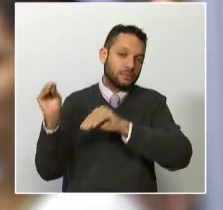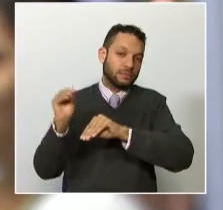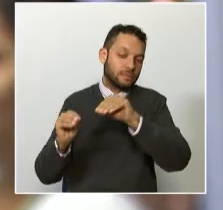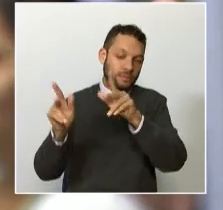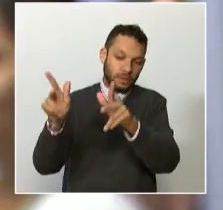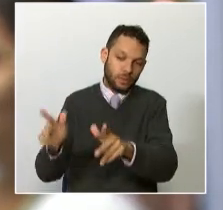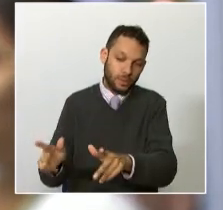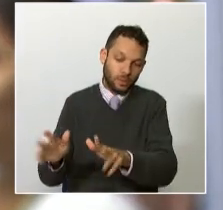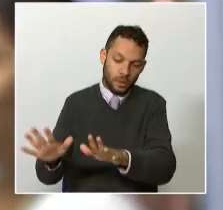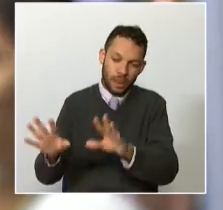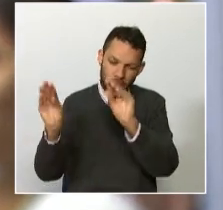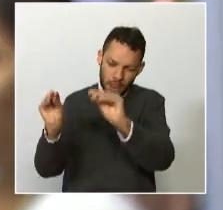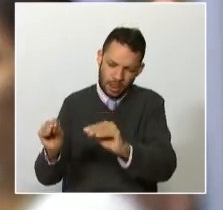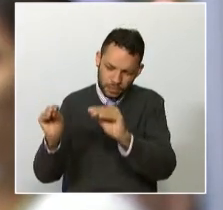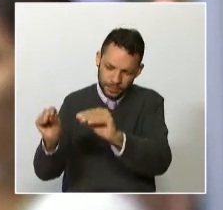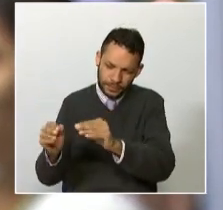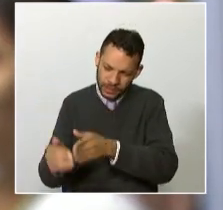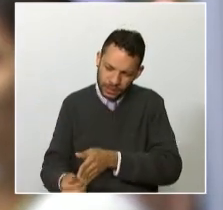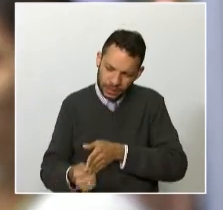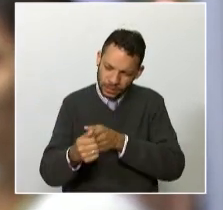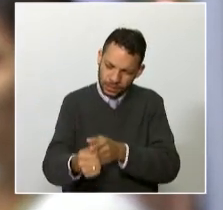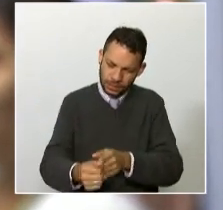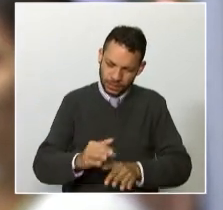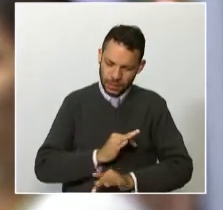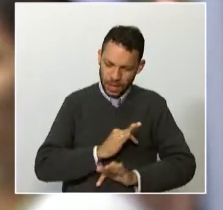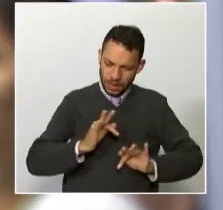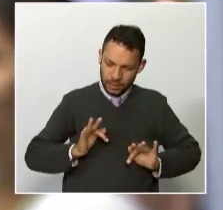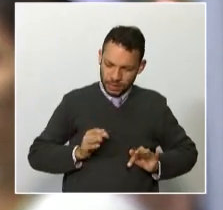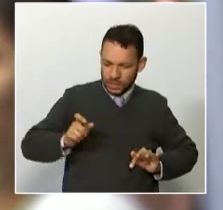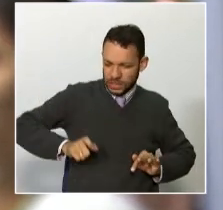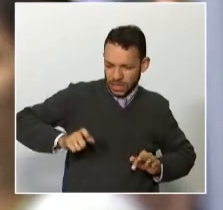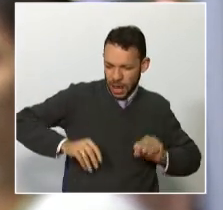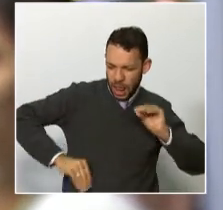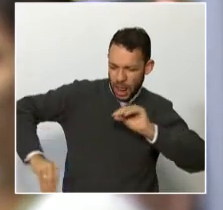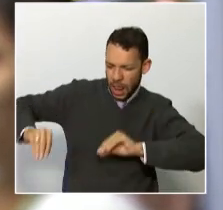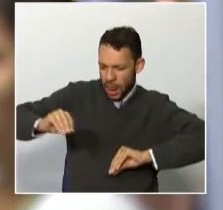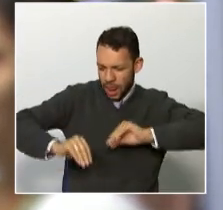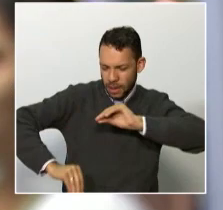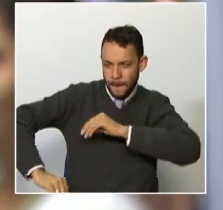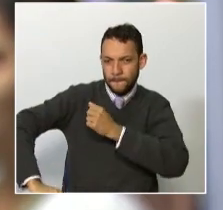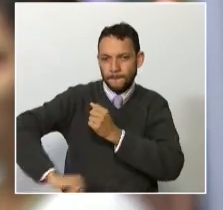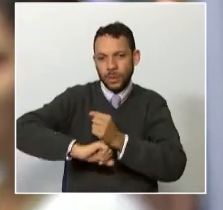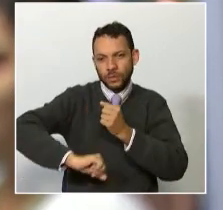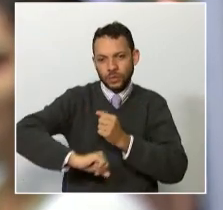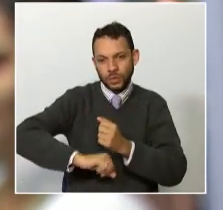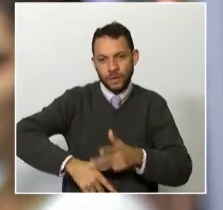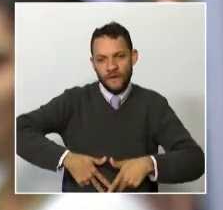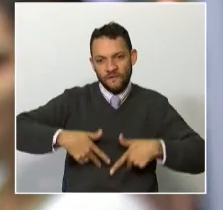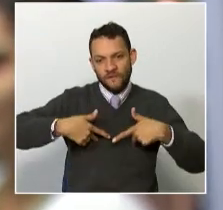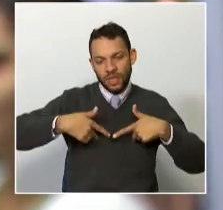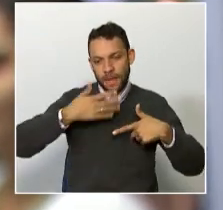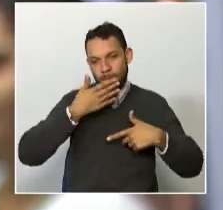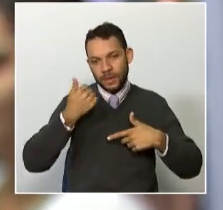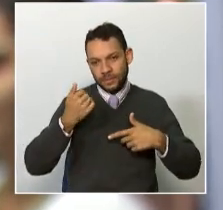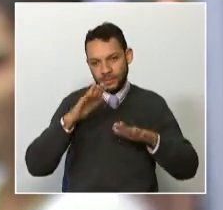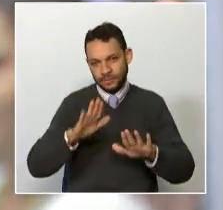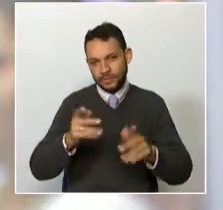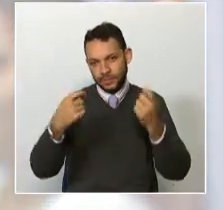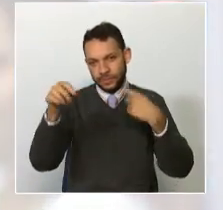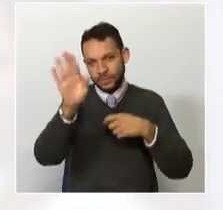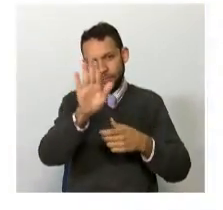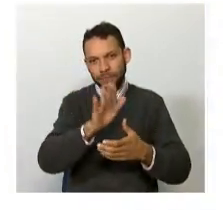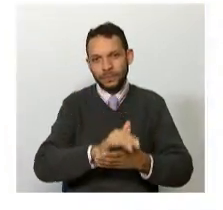decirle a ella, este es el camino terapéutico que usted debería de tener para mejorar su salud. Ya